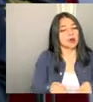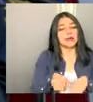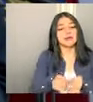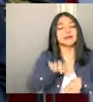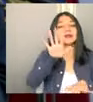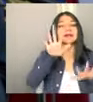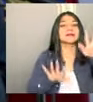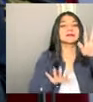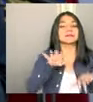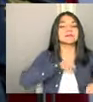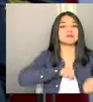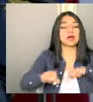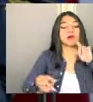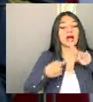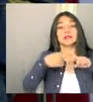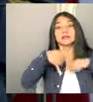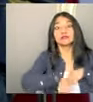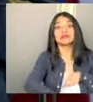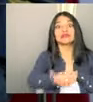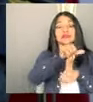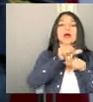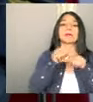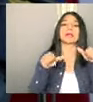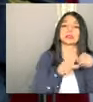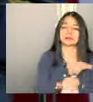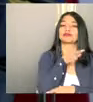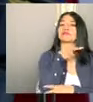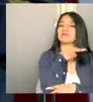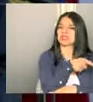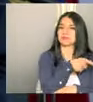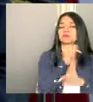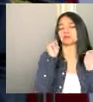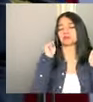de mayo en adelante sea la administración la que haga por concepto